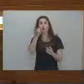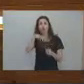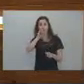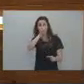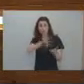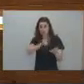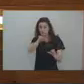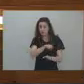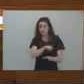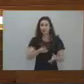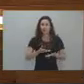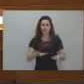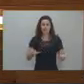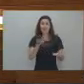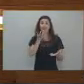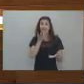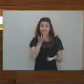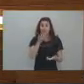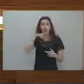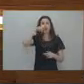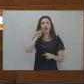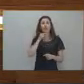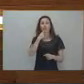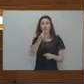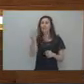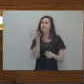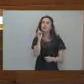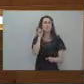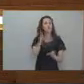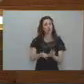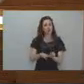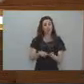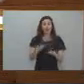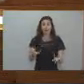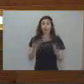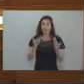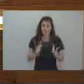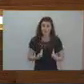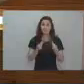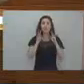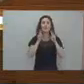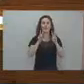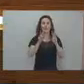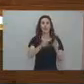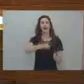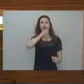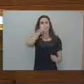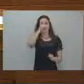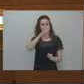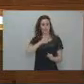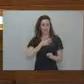respuesta fue, si lo dice Felipe, es que hay que entrar. Esta era la visión que tenía mi abuelo de cómo tenía que ser la